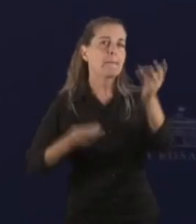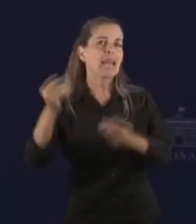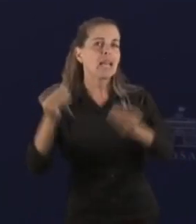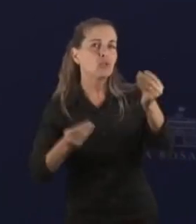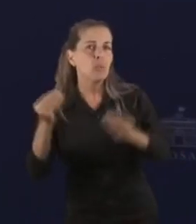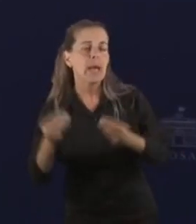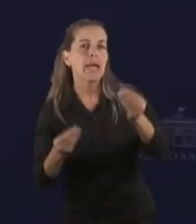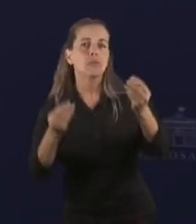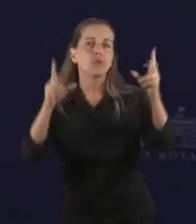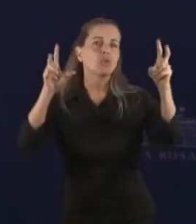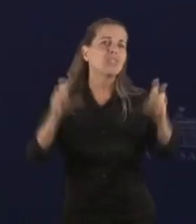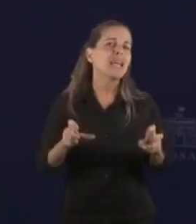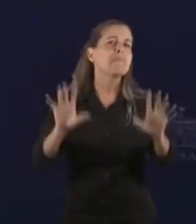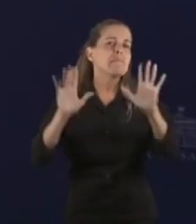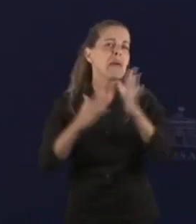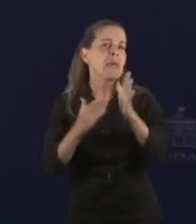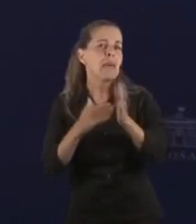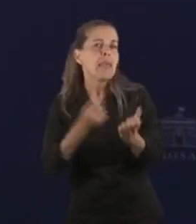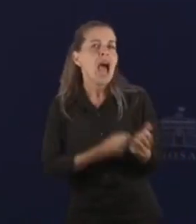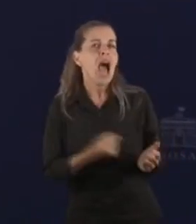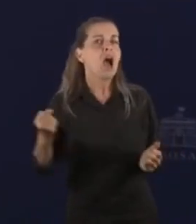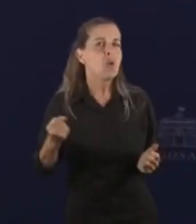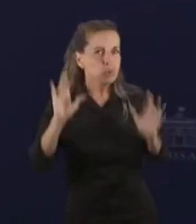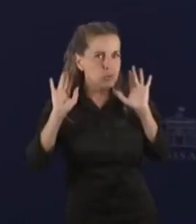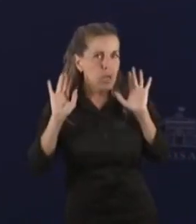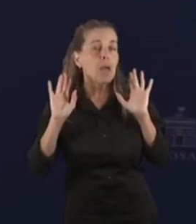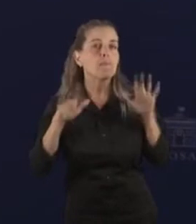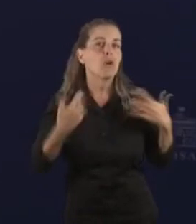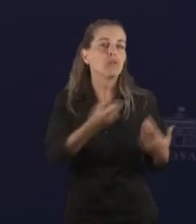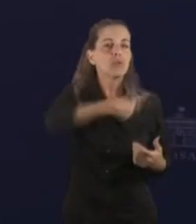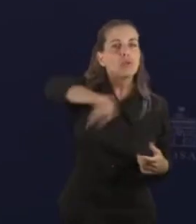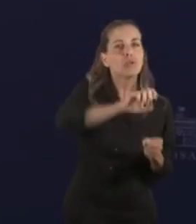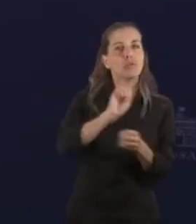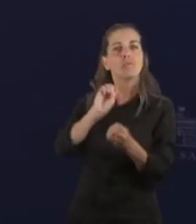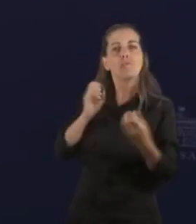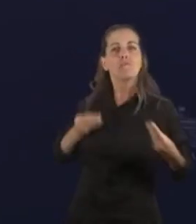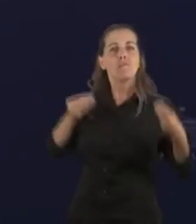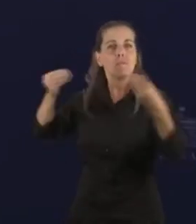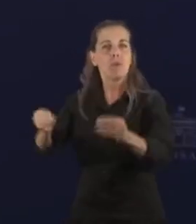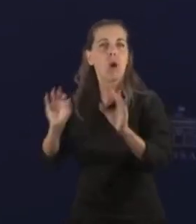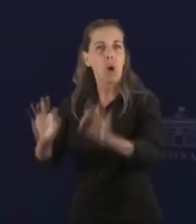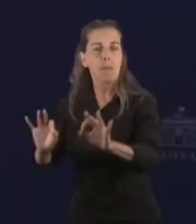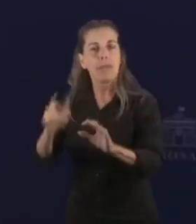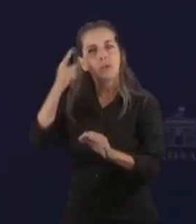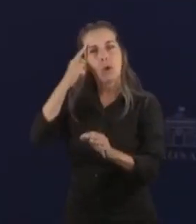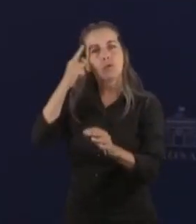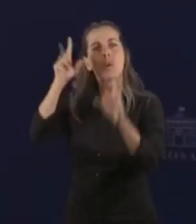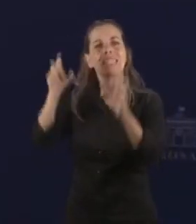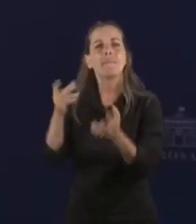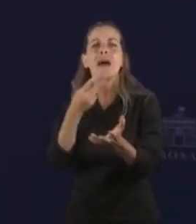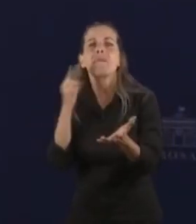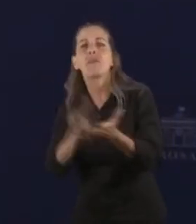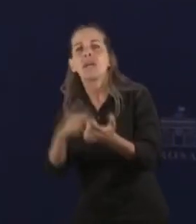estaban contemplad y que entendíamos por eso habíamos mandado el paquete fiscal que no era la la alternativa la mejor